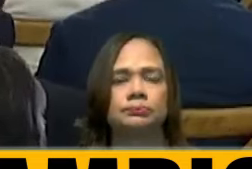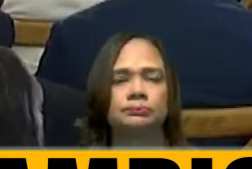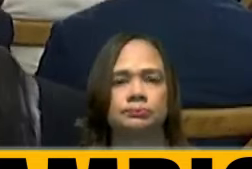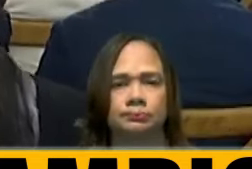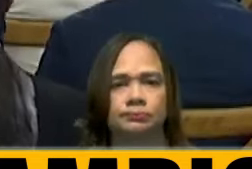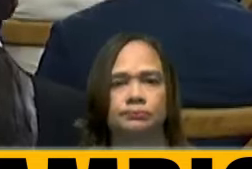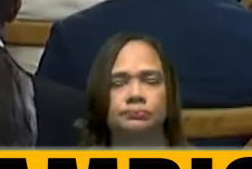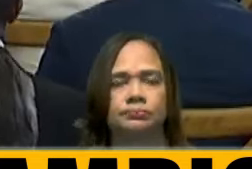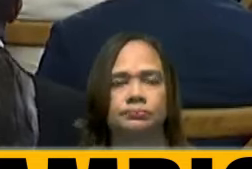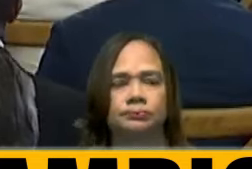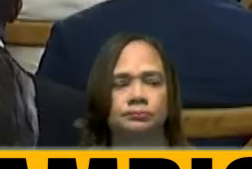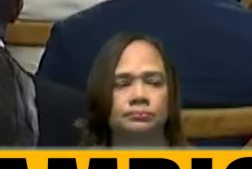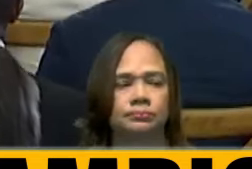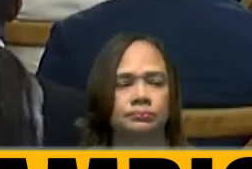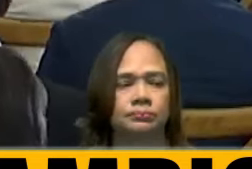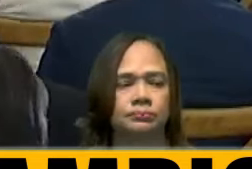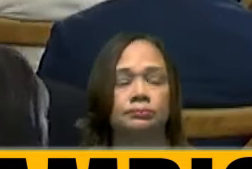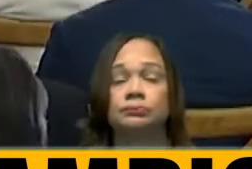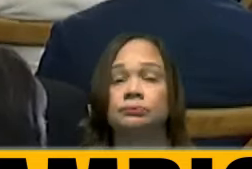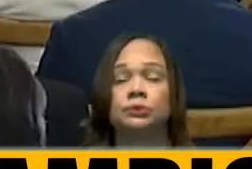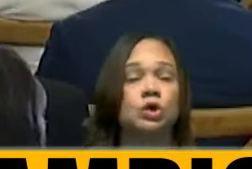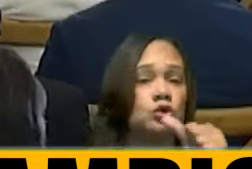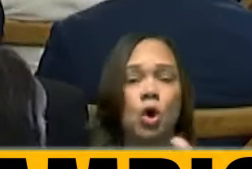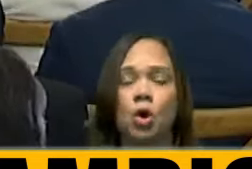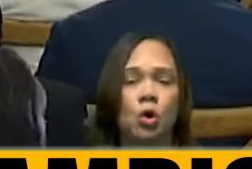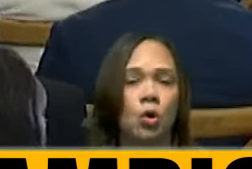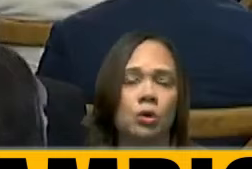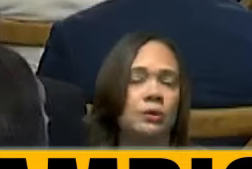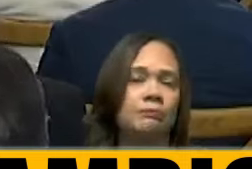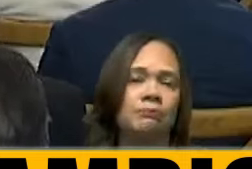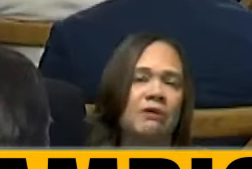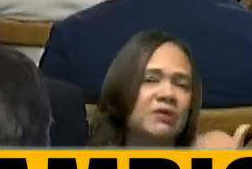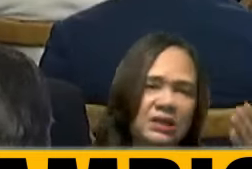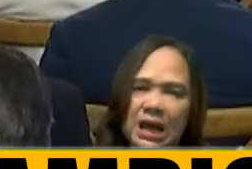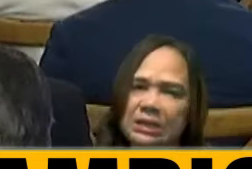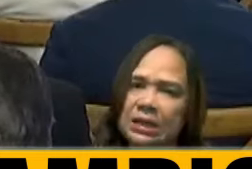educación Eso quiere decir que no le faltará dinero a